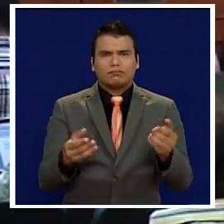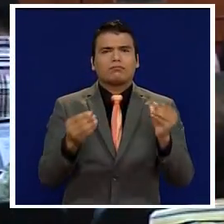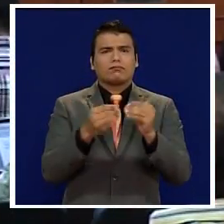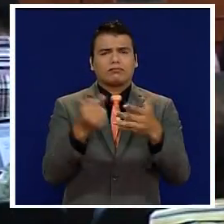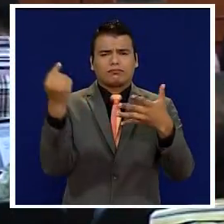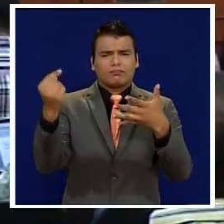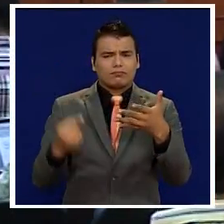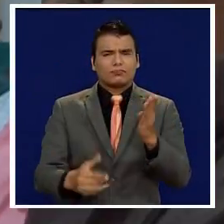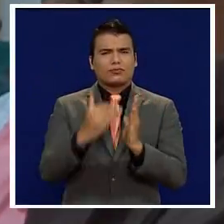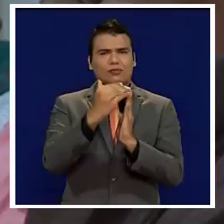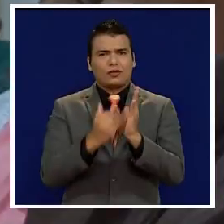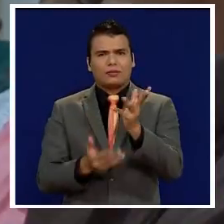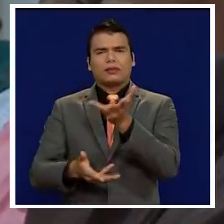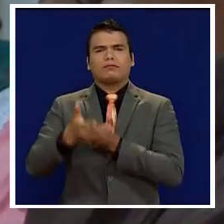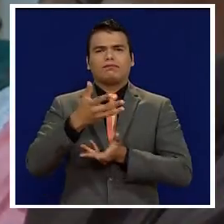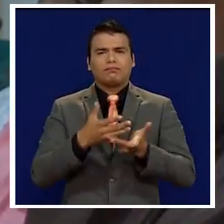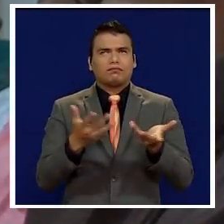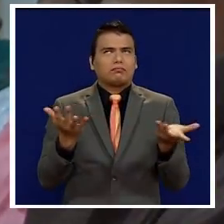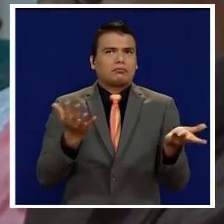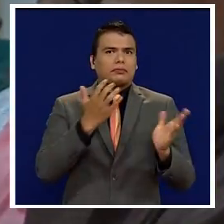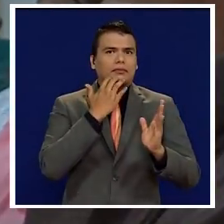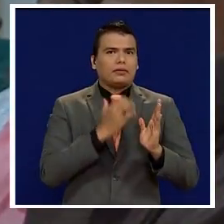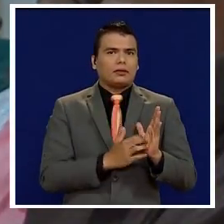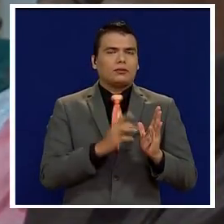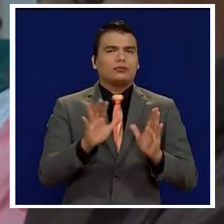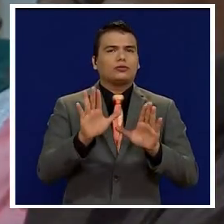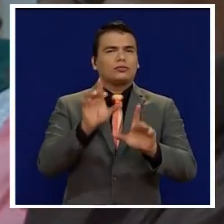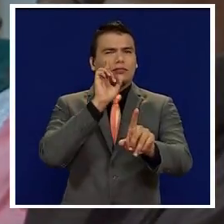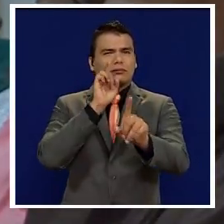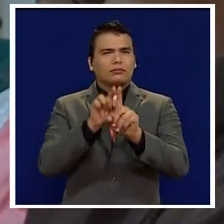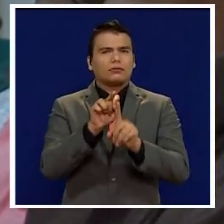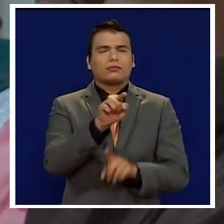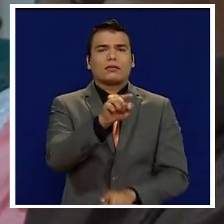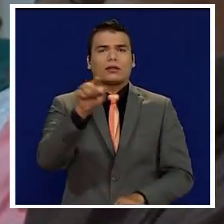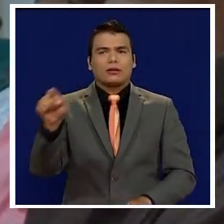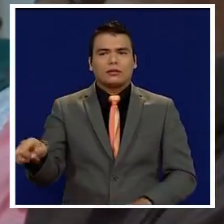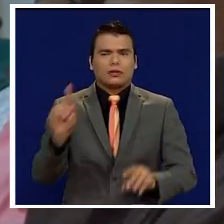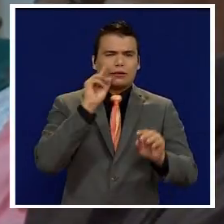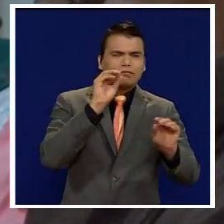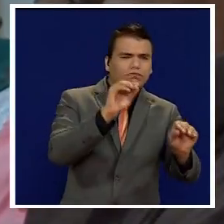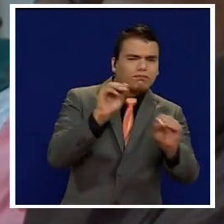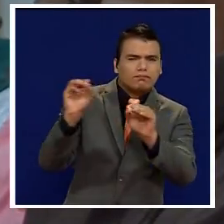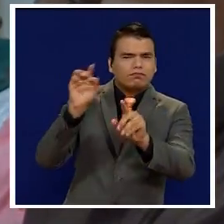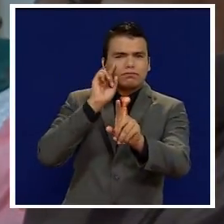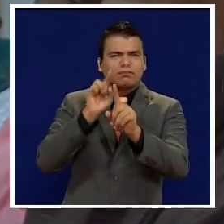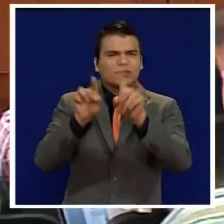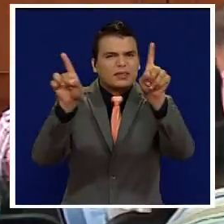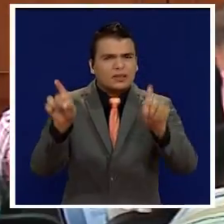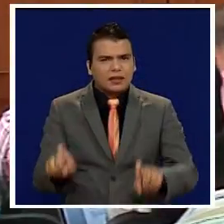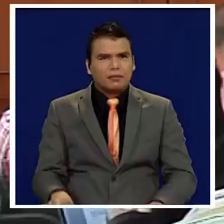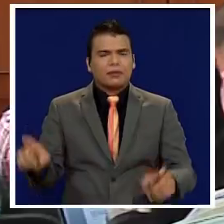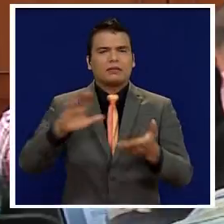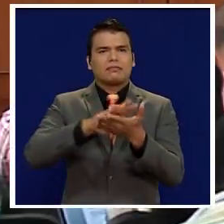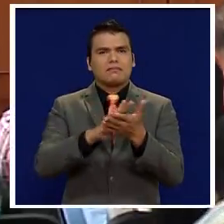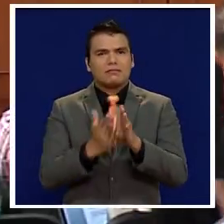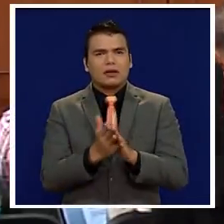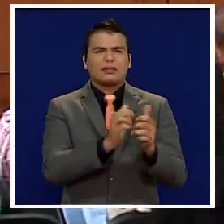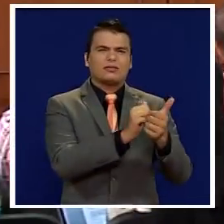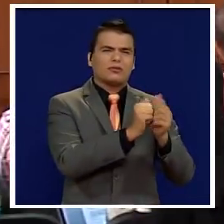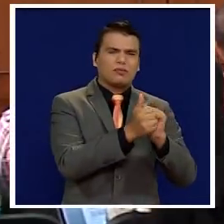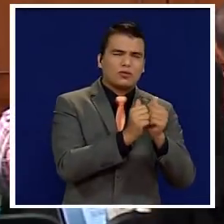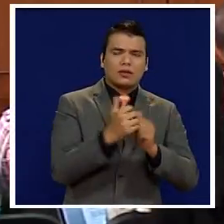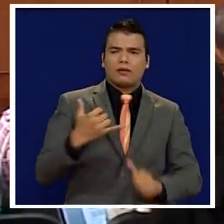programas de convivencia, como por ejemplo el lograr que haya escuelas para la paz, tanto deportivas como de jóvenes